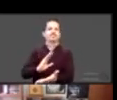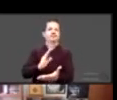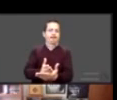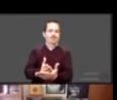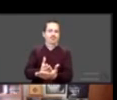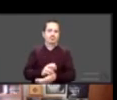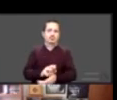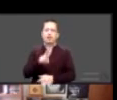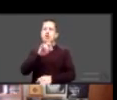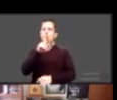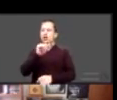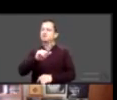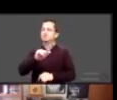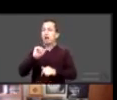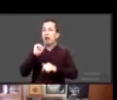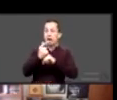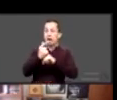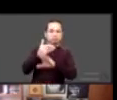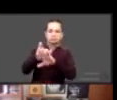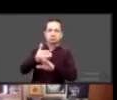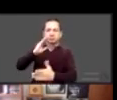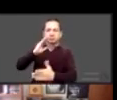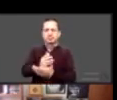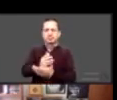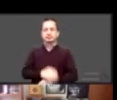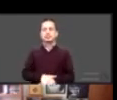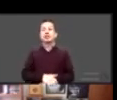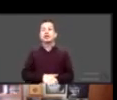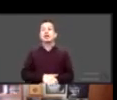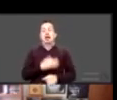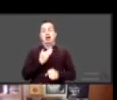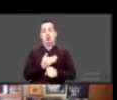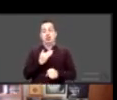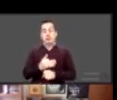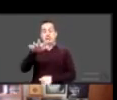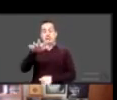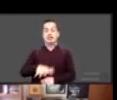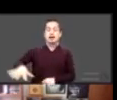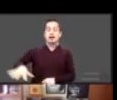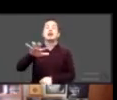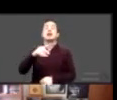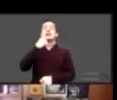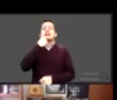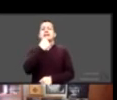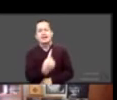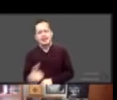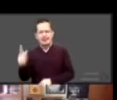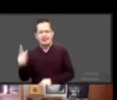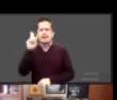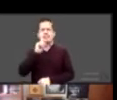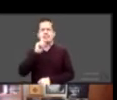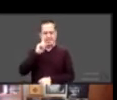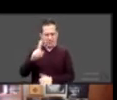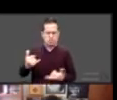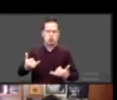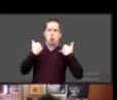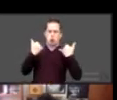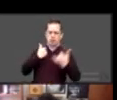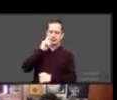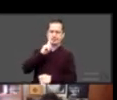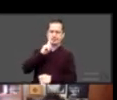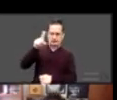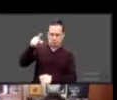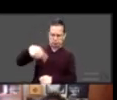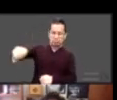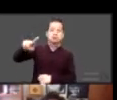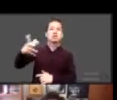pues sabemos que hay muchas niñas y adolescentes, especialmente ellas que tienen un acceso limitado a la formación escolar. Se da, por otro